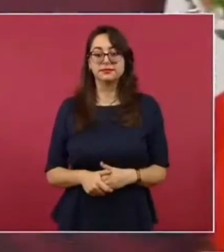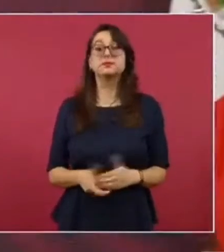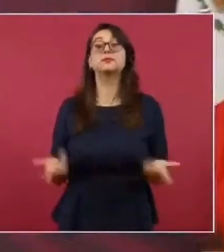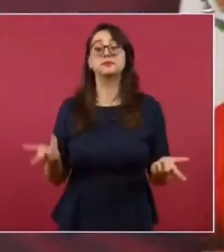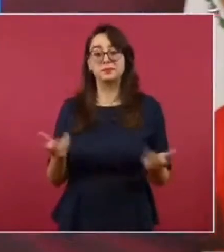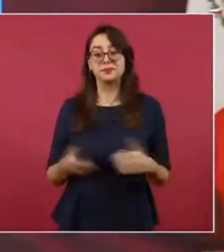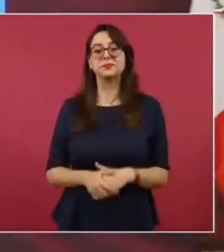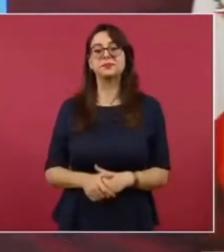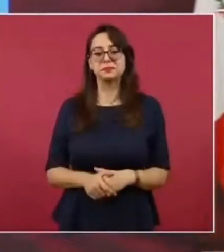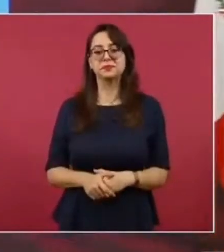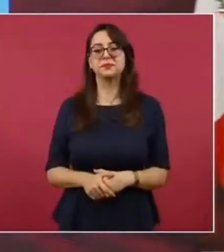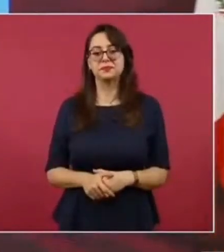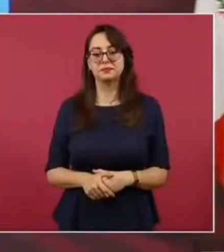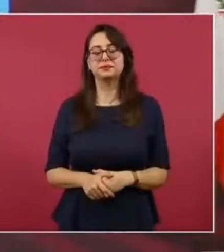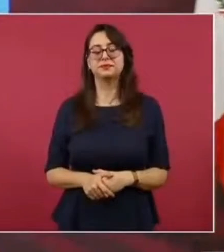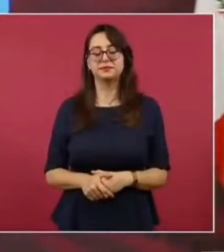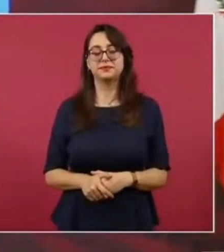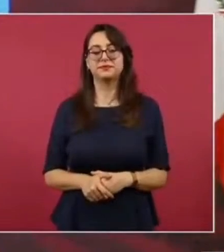Porque